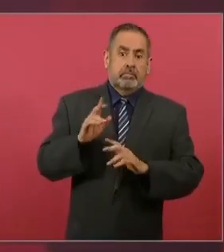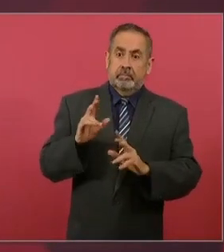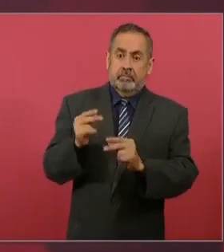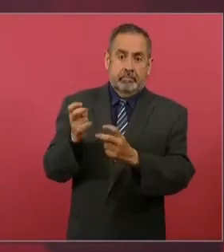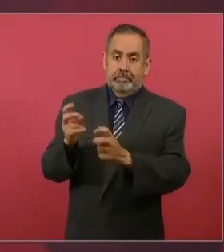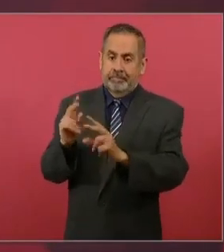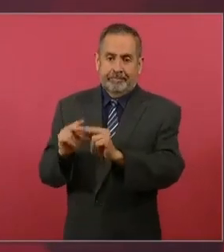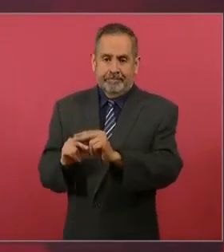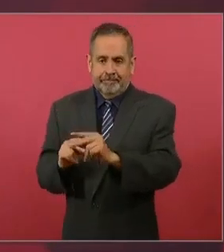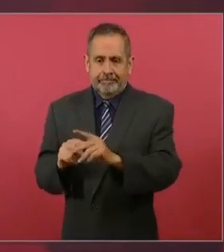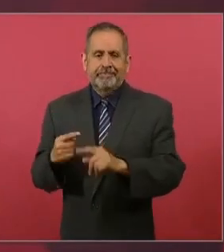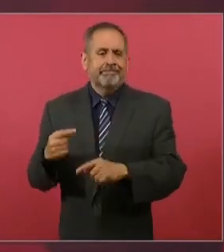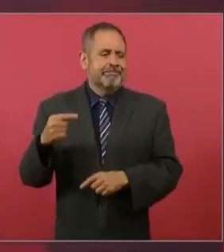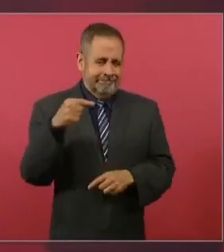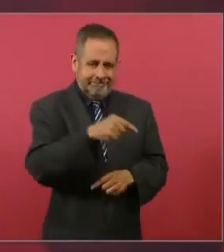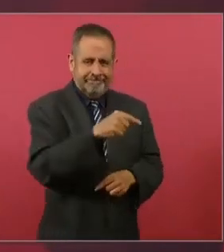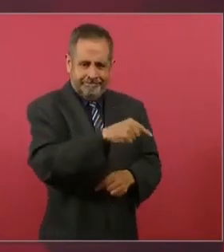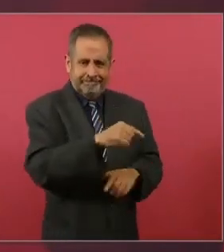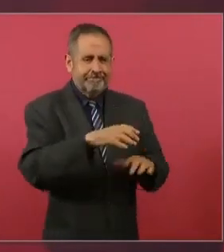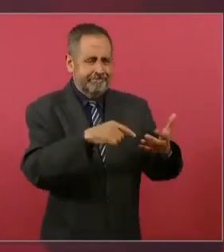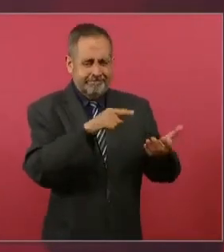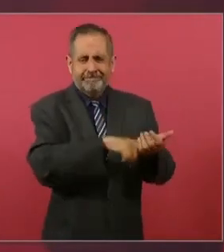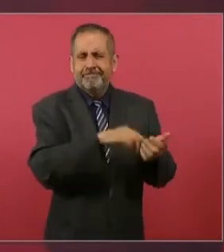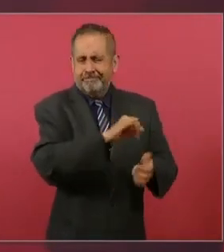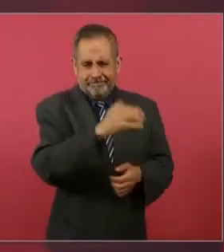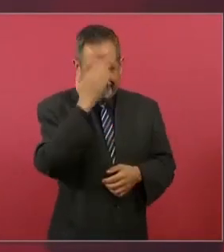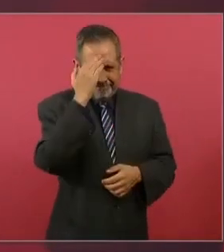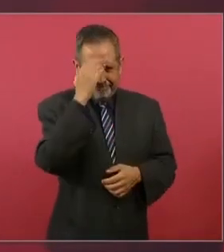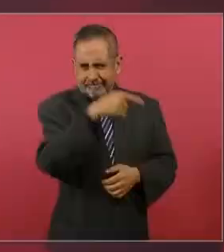porque esa es la mentalidad conservadora.